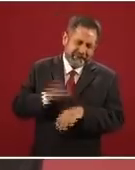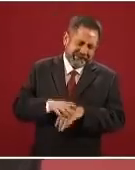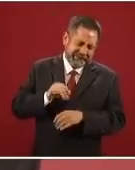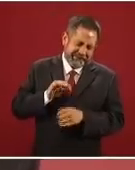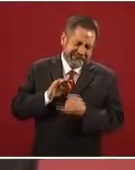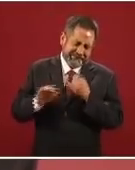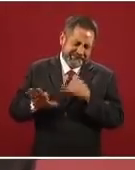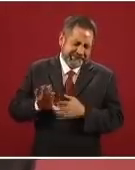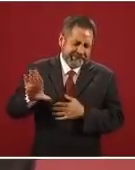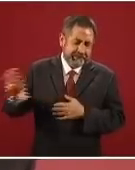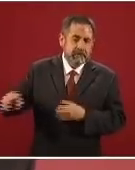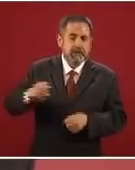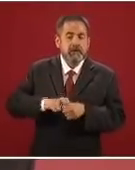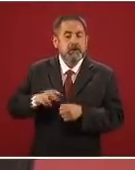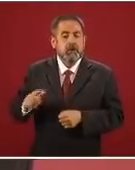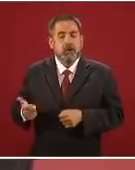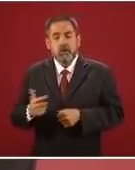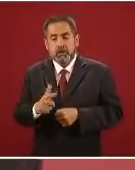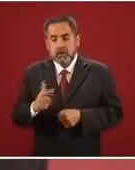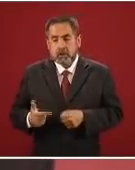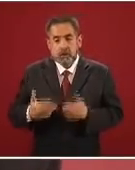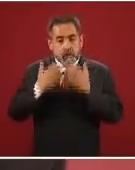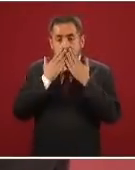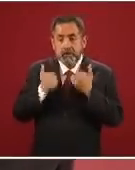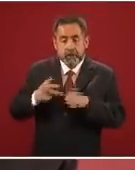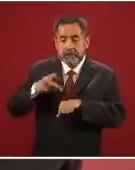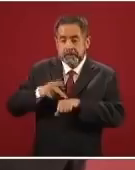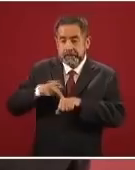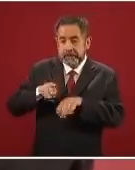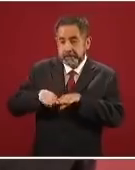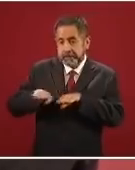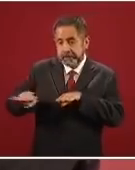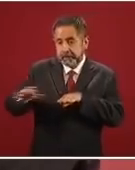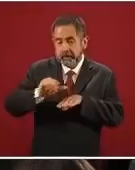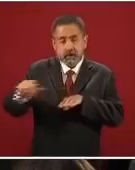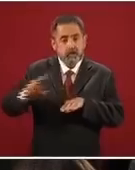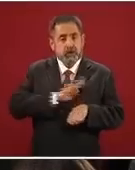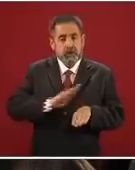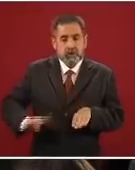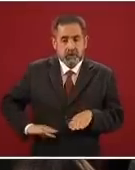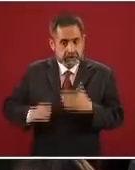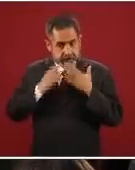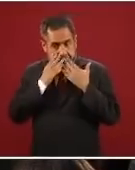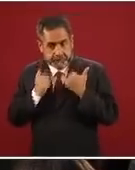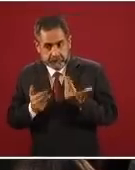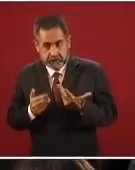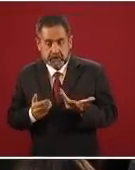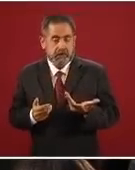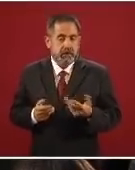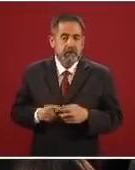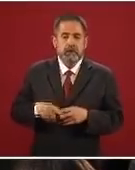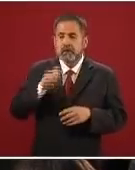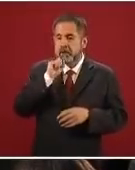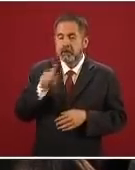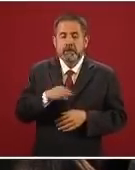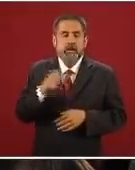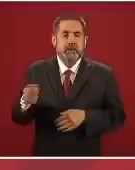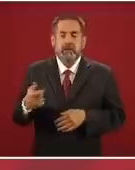marginado de Guanajuato, no tiene camino pavimentado a su cabecera municipal. Lo mismo el camino de la